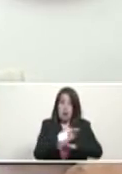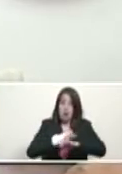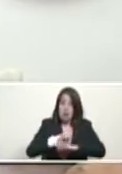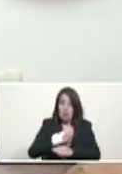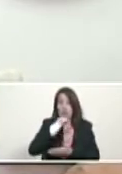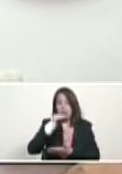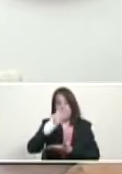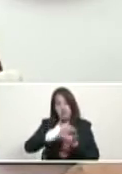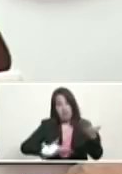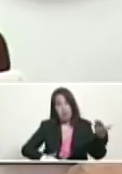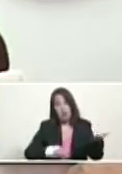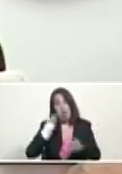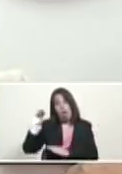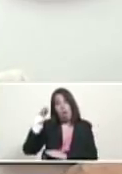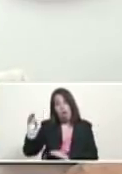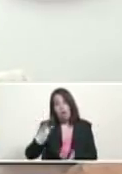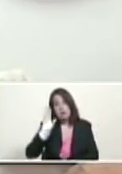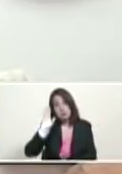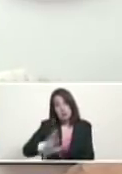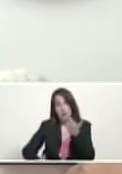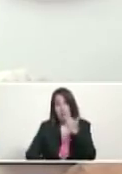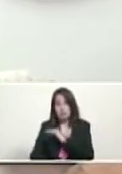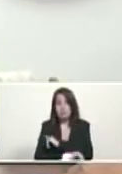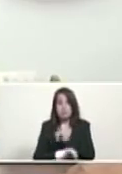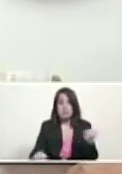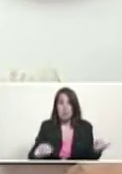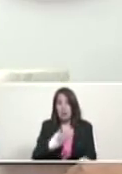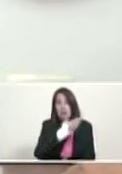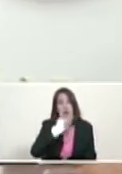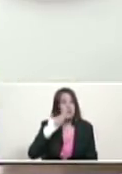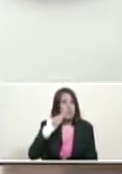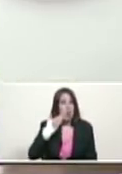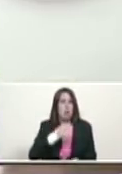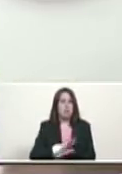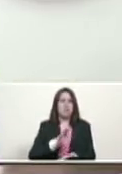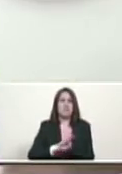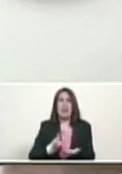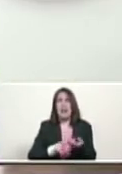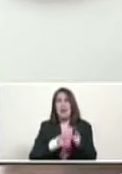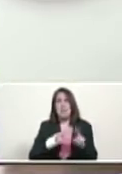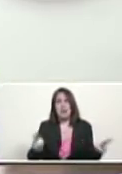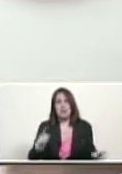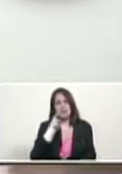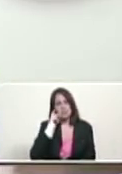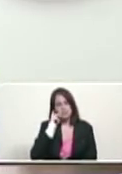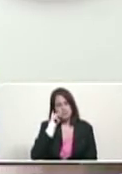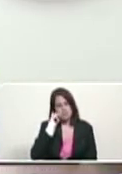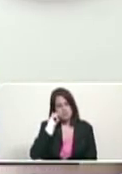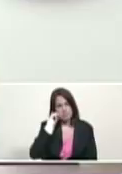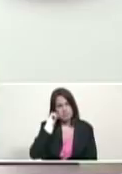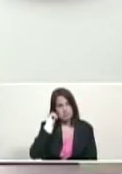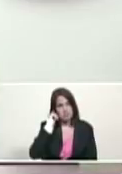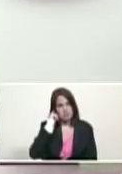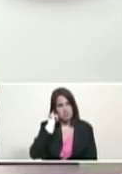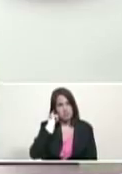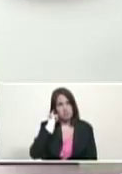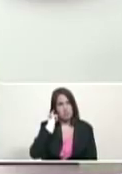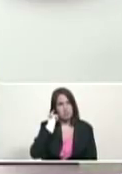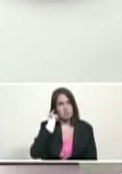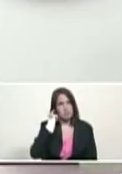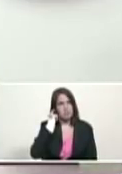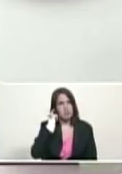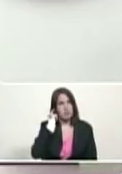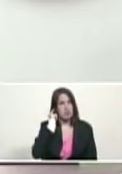notificó. Y se van. Creo que es mejor, estamos más en paz así. Ahora ratifico